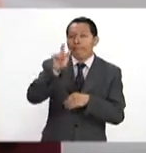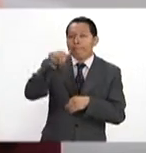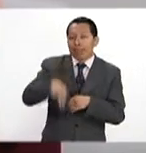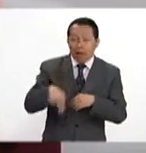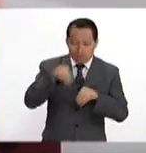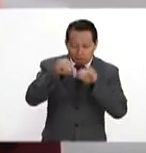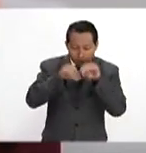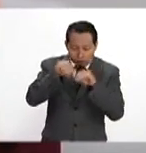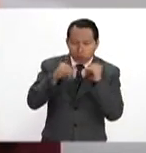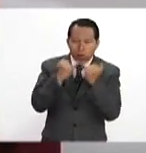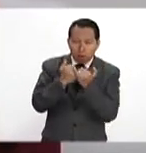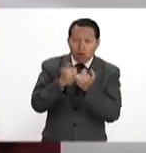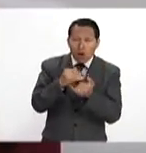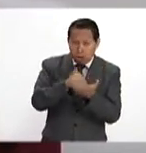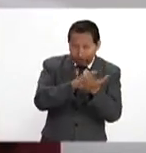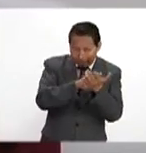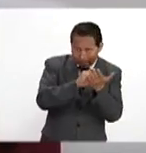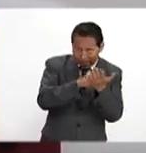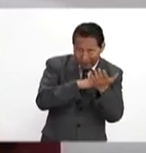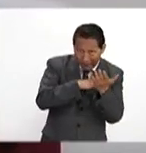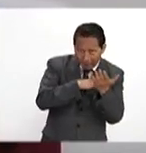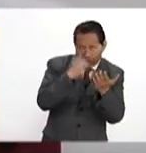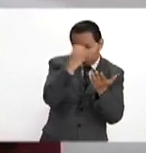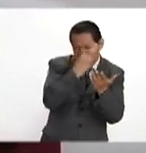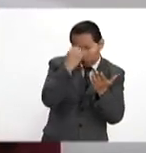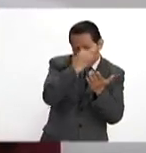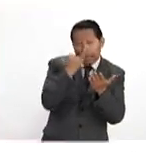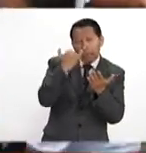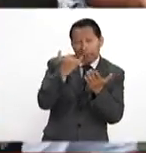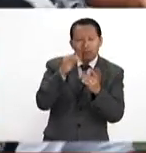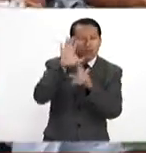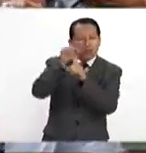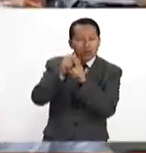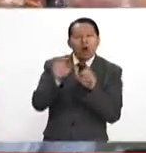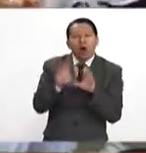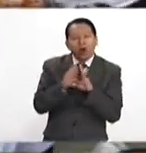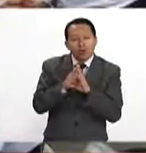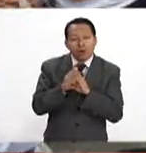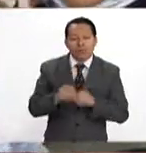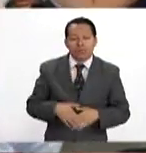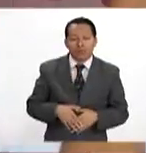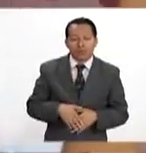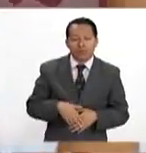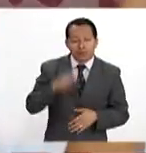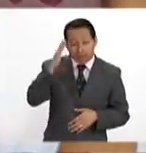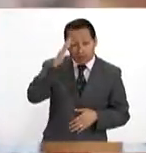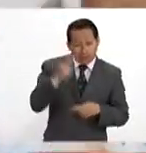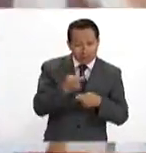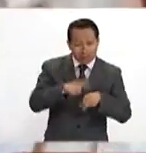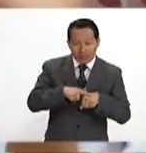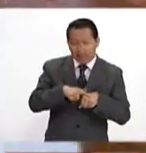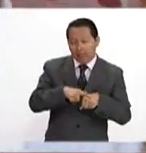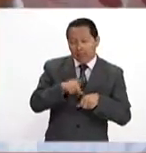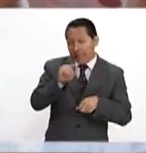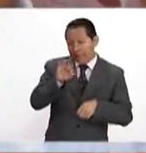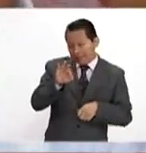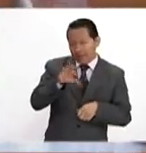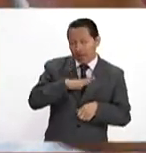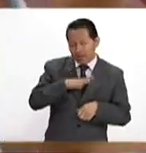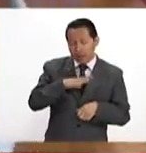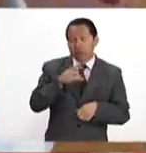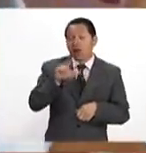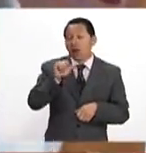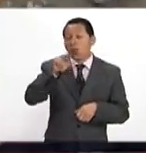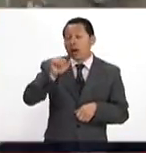de evaluar las que ya tenemos y mejorar lo que hemos alcanzado. La titular del DIF Nacional, Laura Barrera, dijo que derivado de